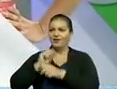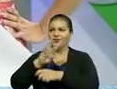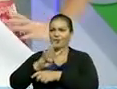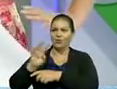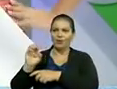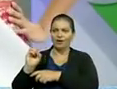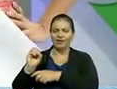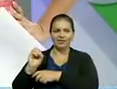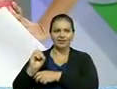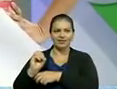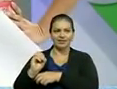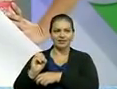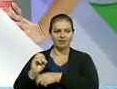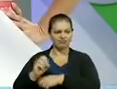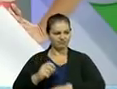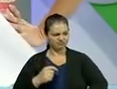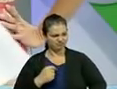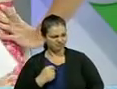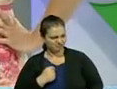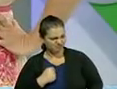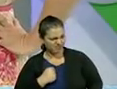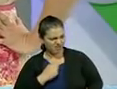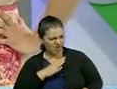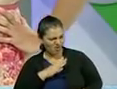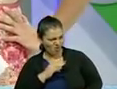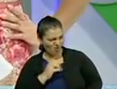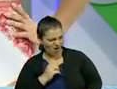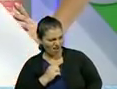No tiene 40, ya dice que tiene 30.